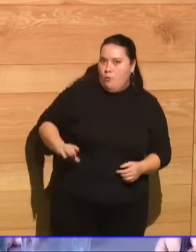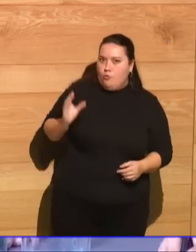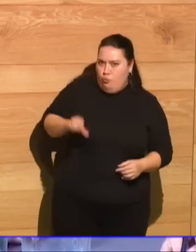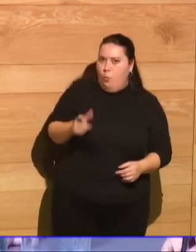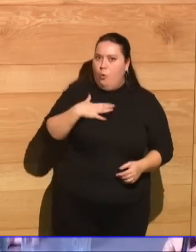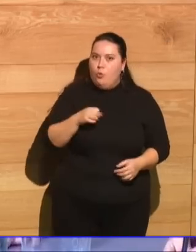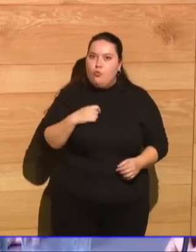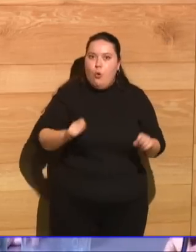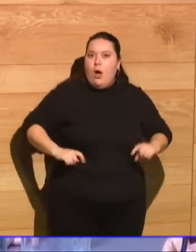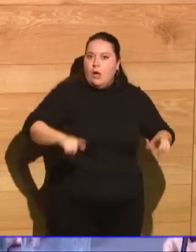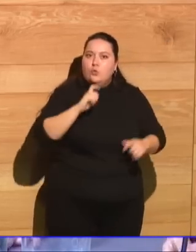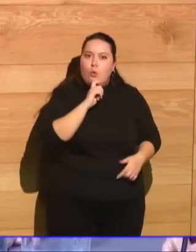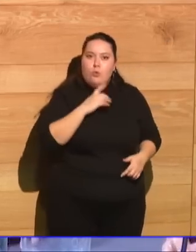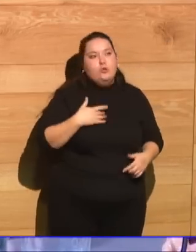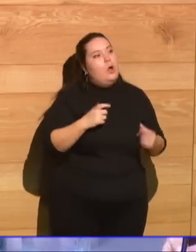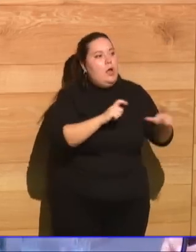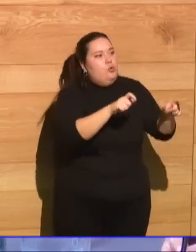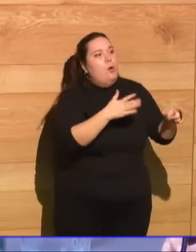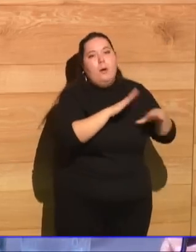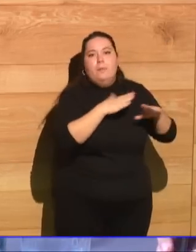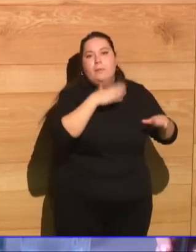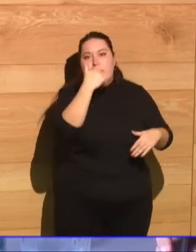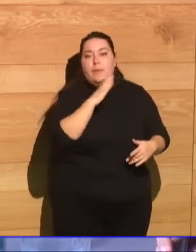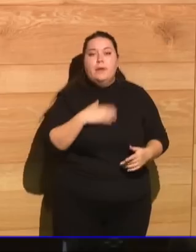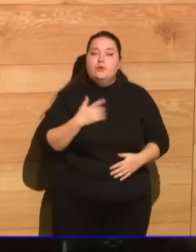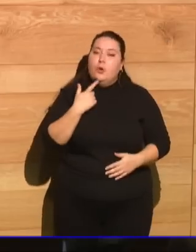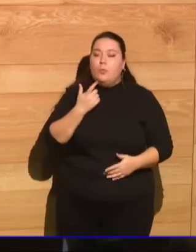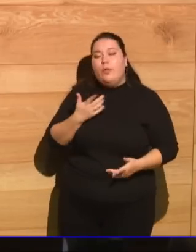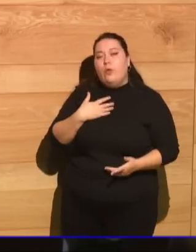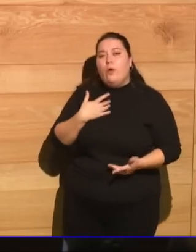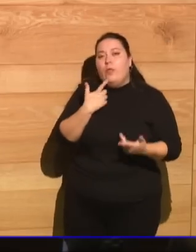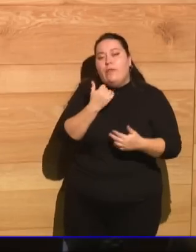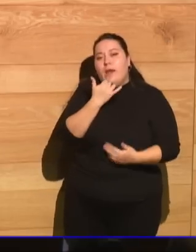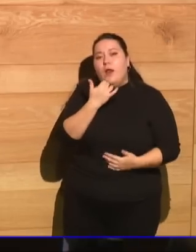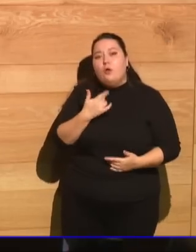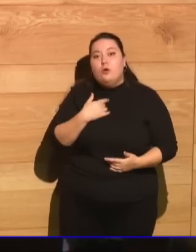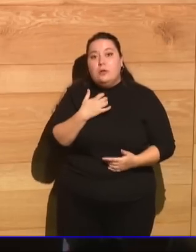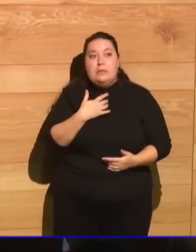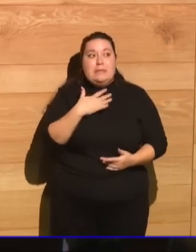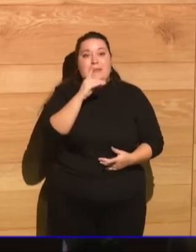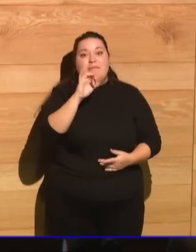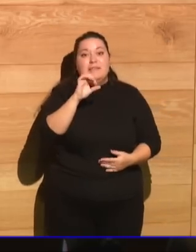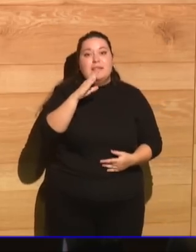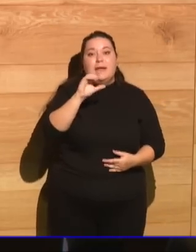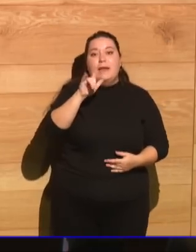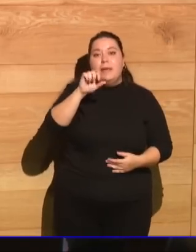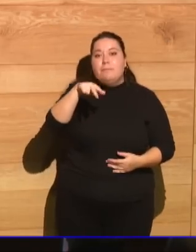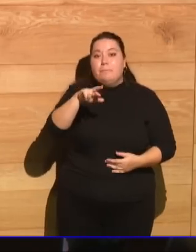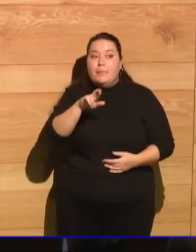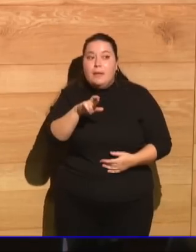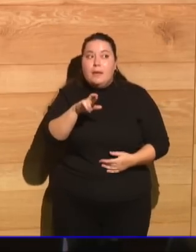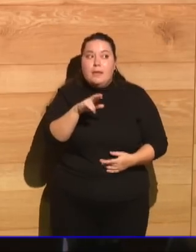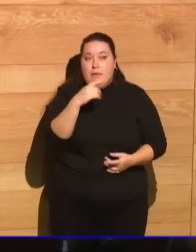esto dónde me lo gasto? Esto para mis padres, ¡hala! Yo, ¿puedo hacer un disclaimer, Juan, sin saber lo que es? O sea, probar a ver si lo que hago